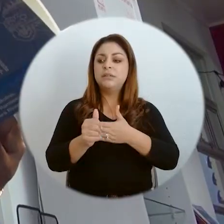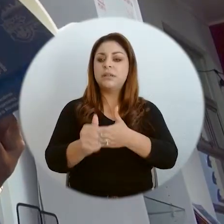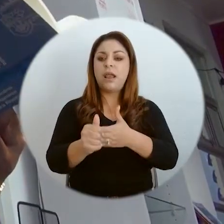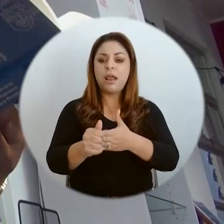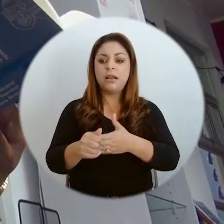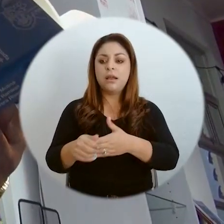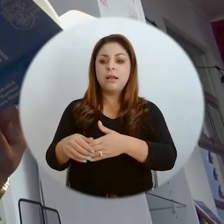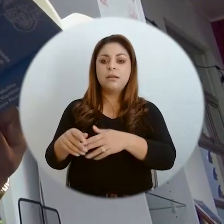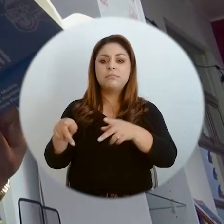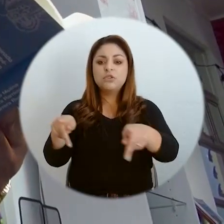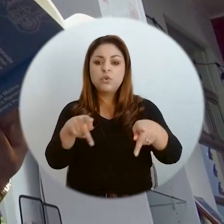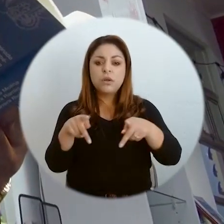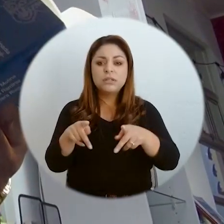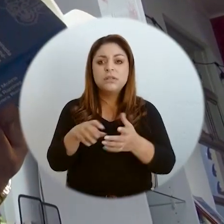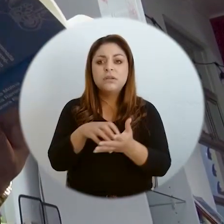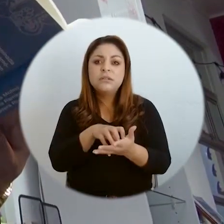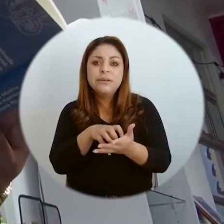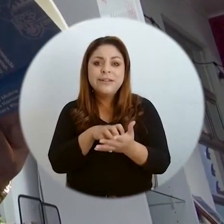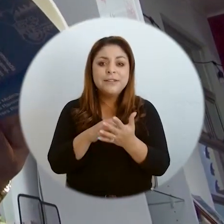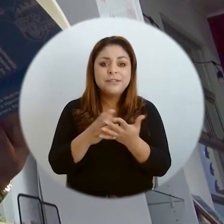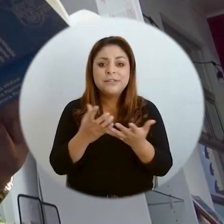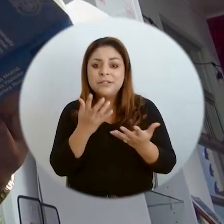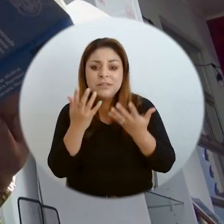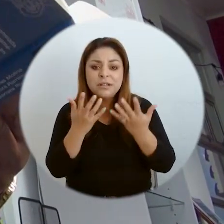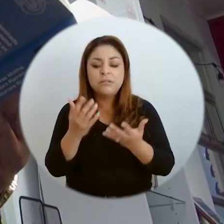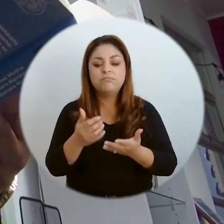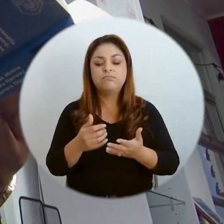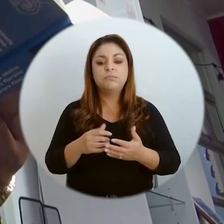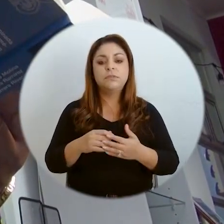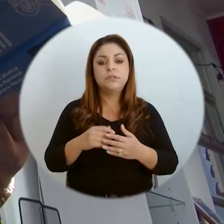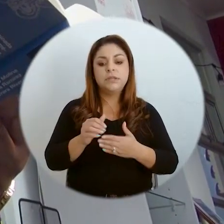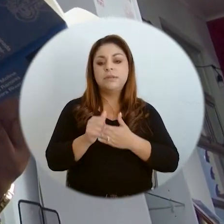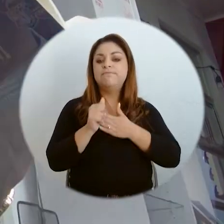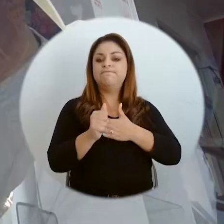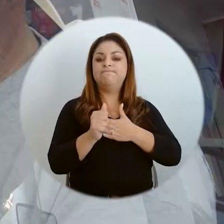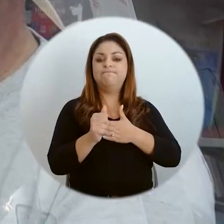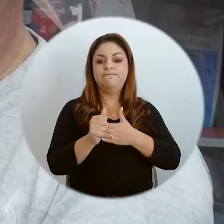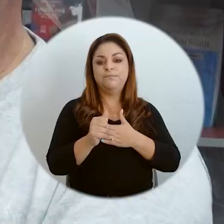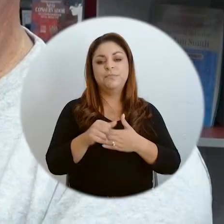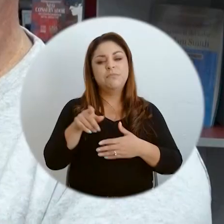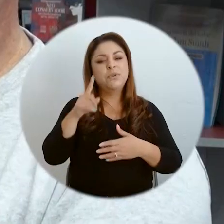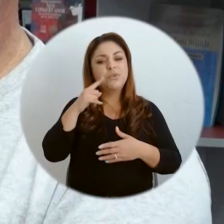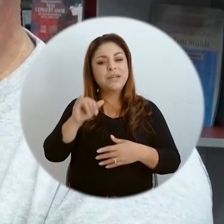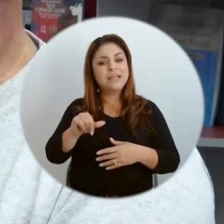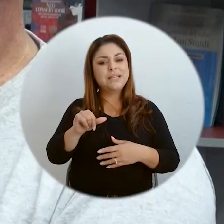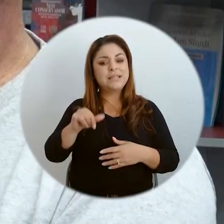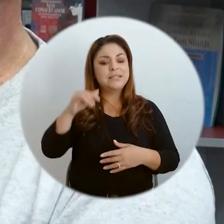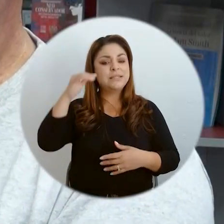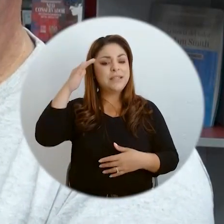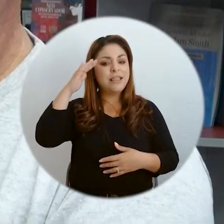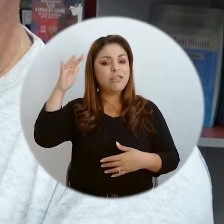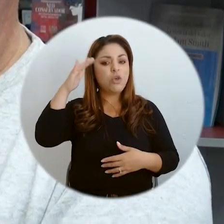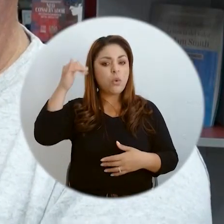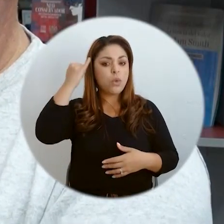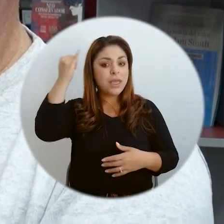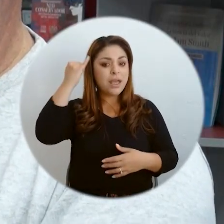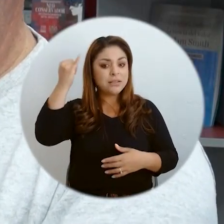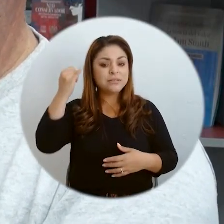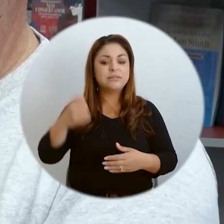población que se encuentra en la incertidumbre. Lo que pasa es que usualmente este tipo de ideologías